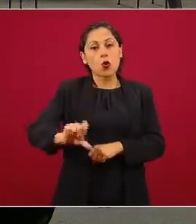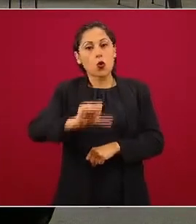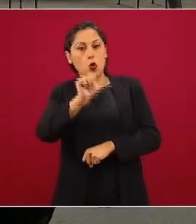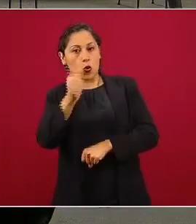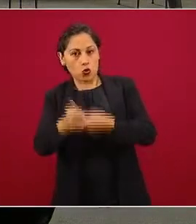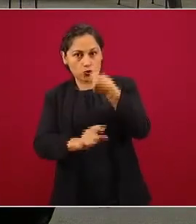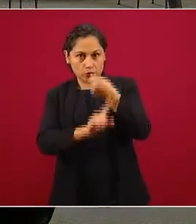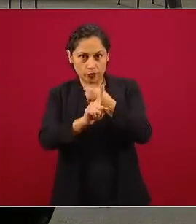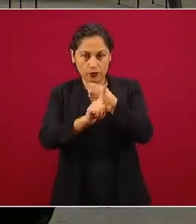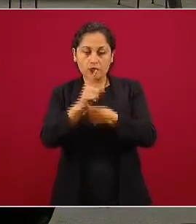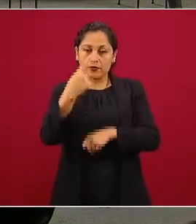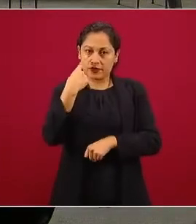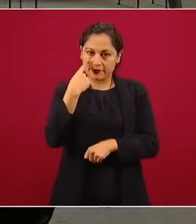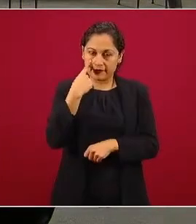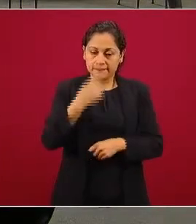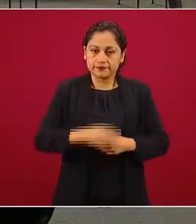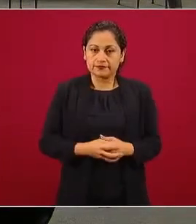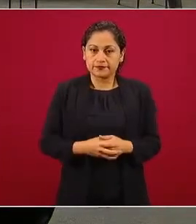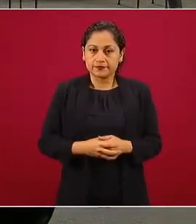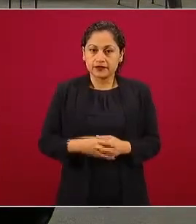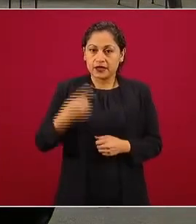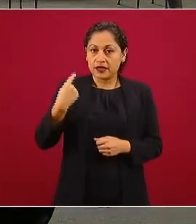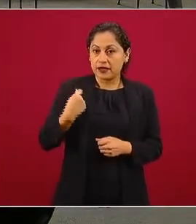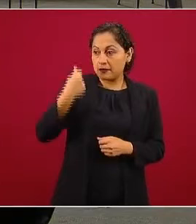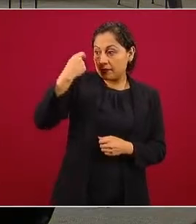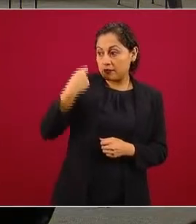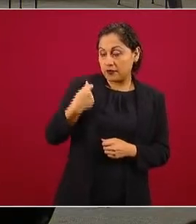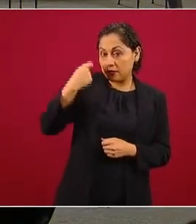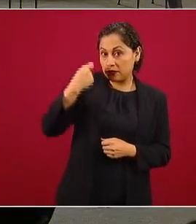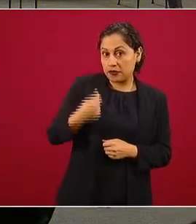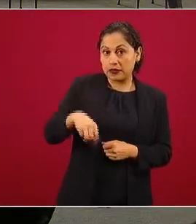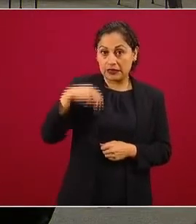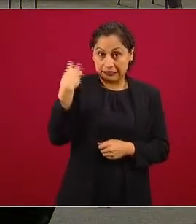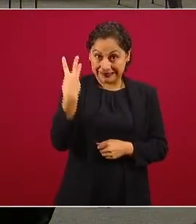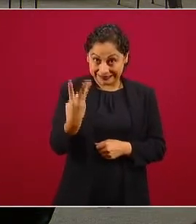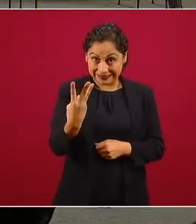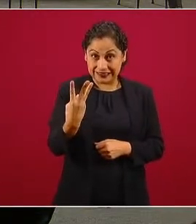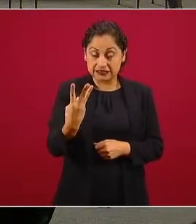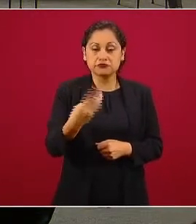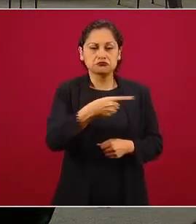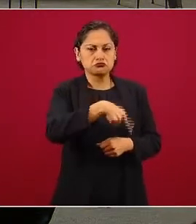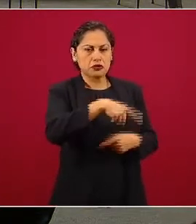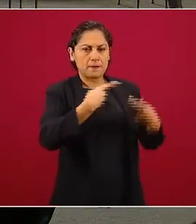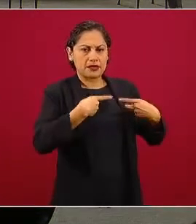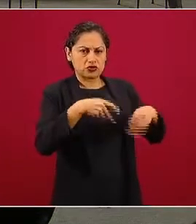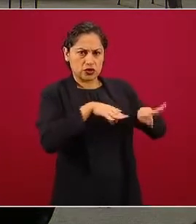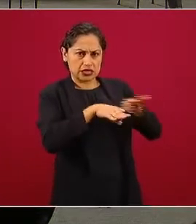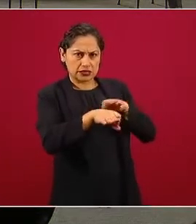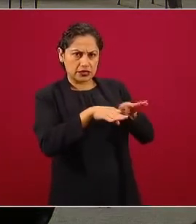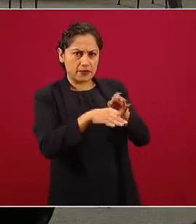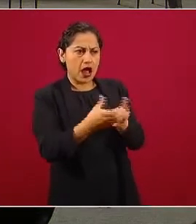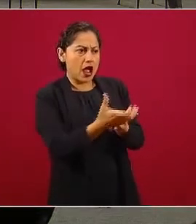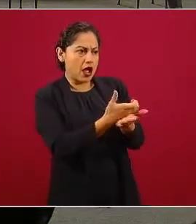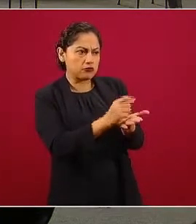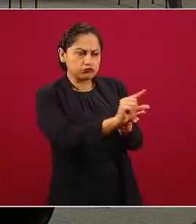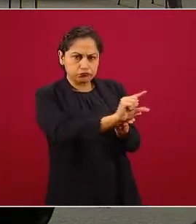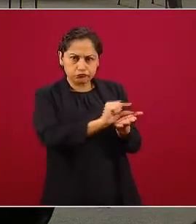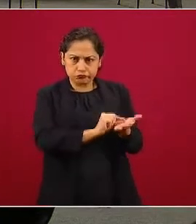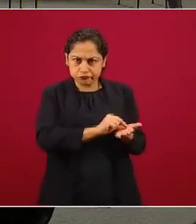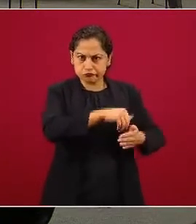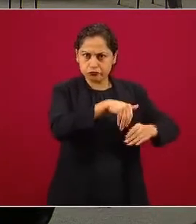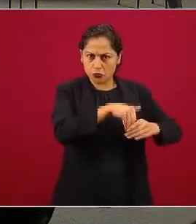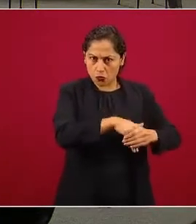En las pensiones aportan tres entes. Aportan los propios trabajadores, una parte de su salario se va como un ahorro, aportan de manera